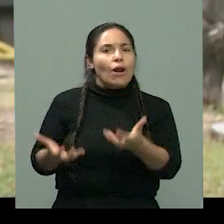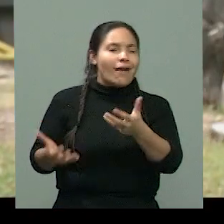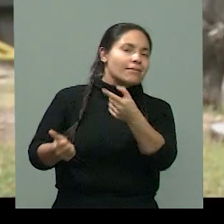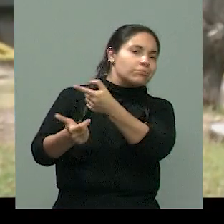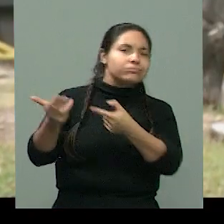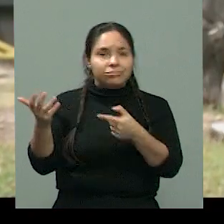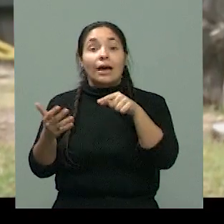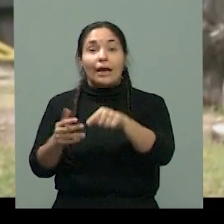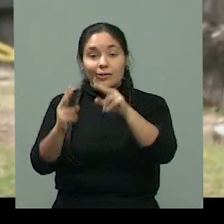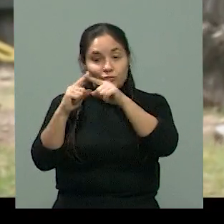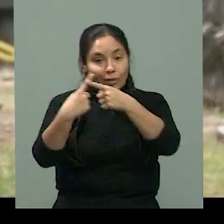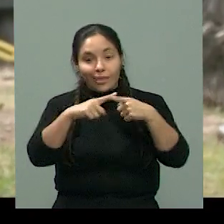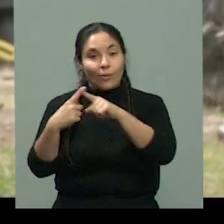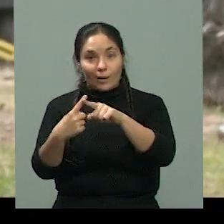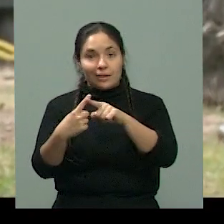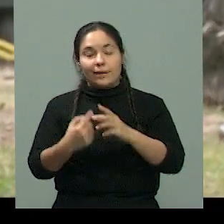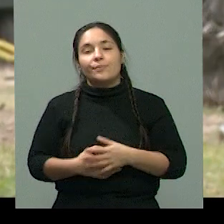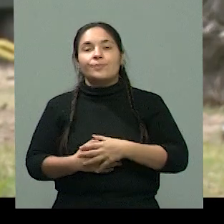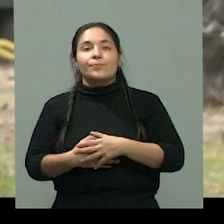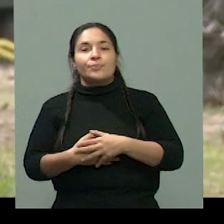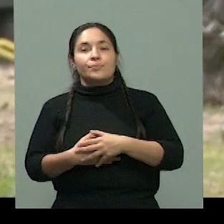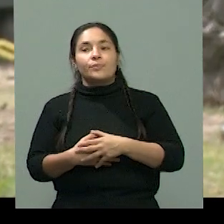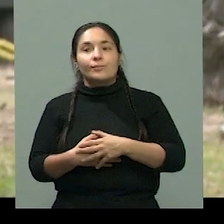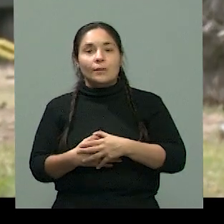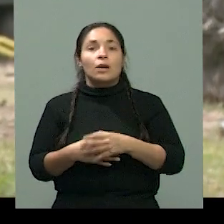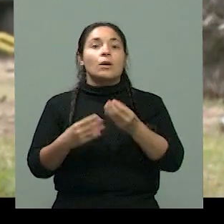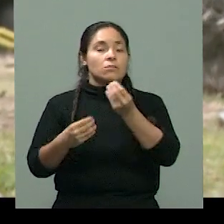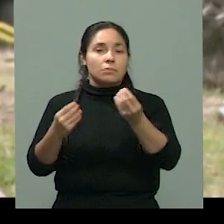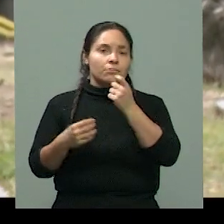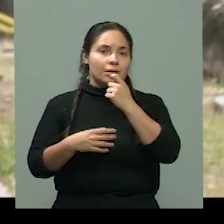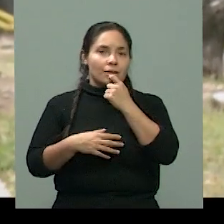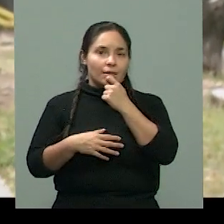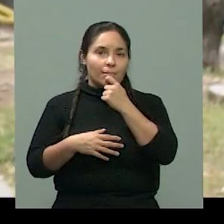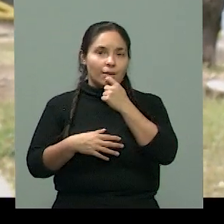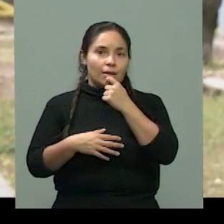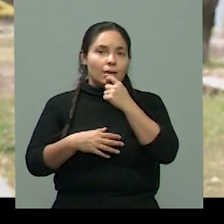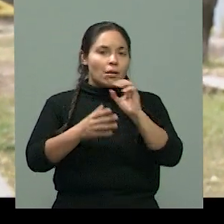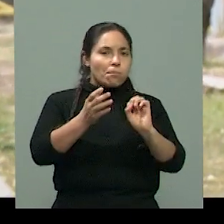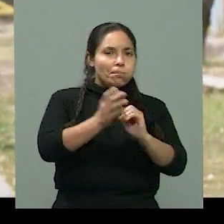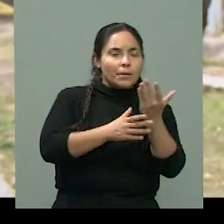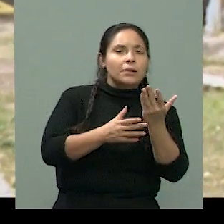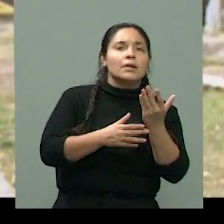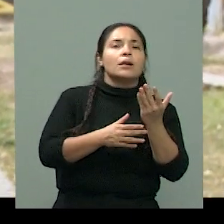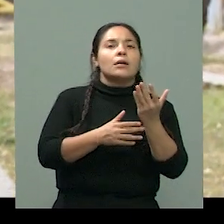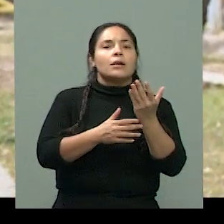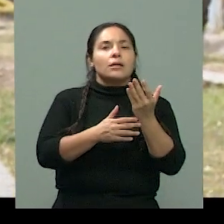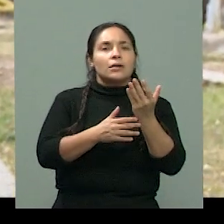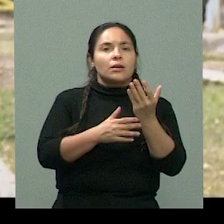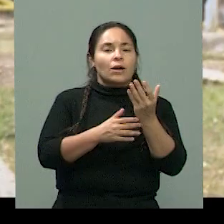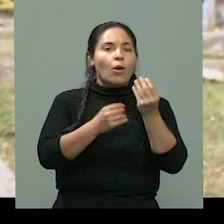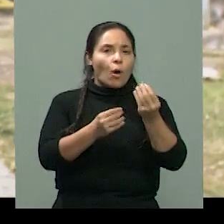digo, ¿cómo los conformás o de dónde deben surgir? ¿Del academicismo, de la